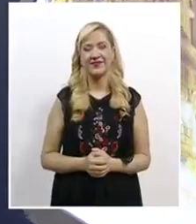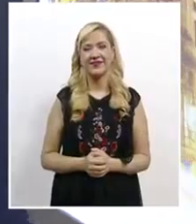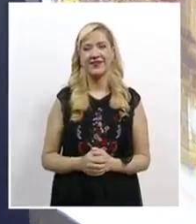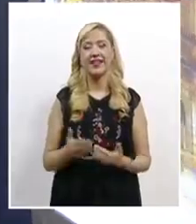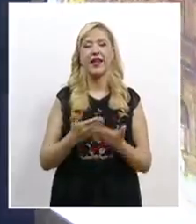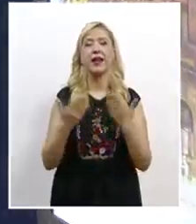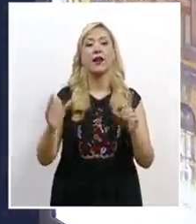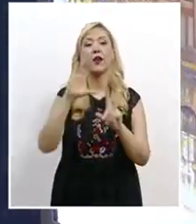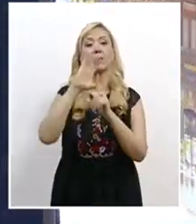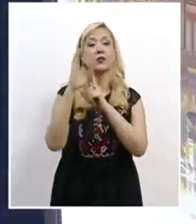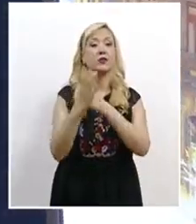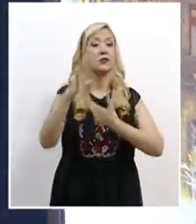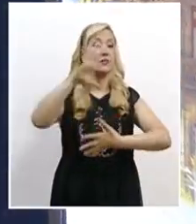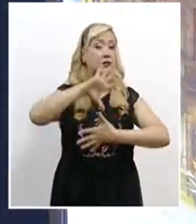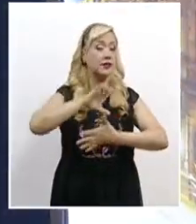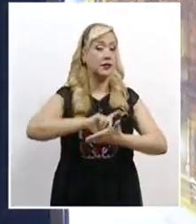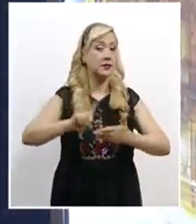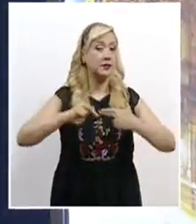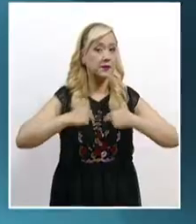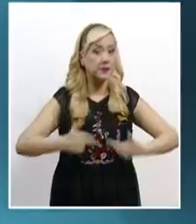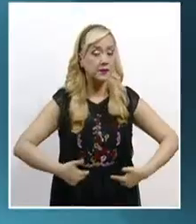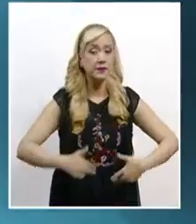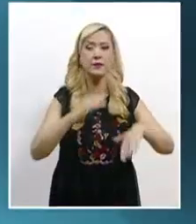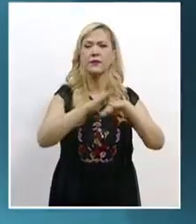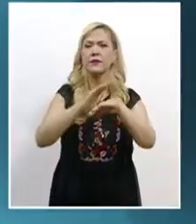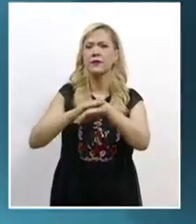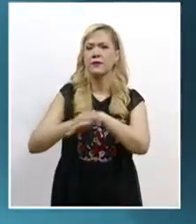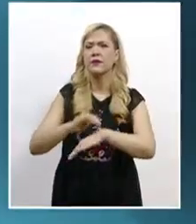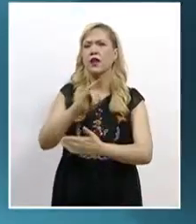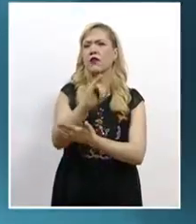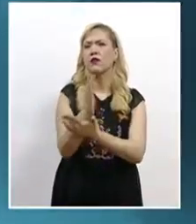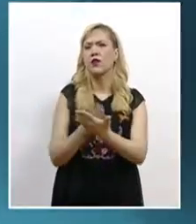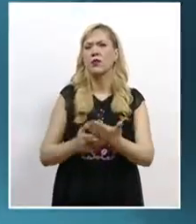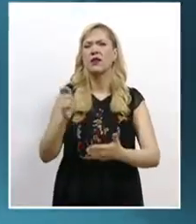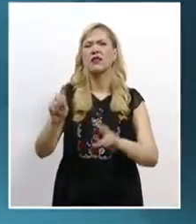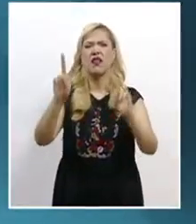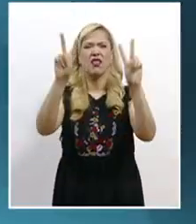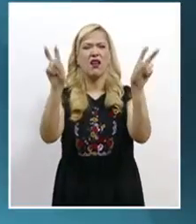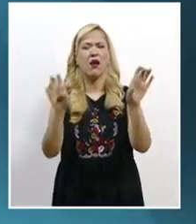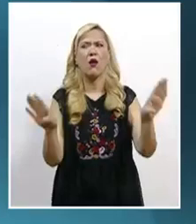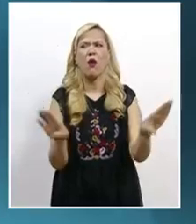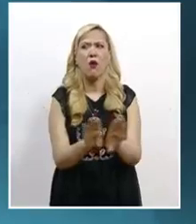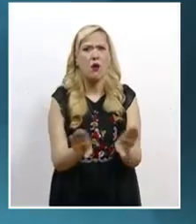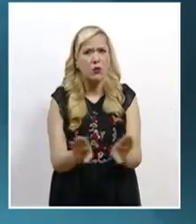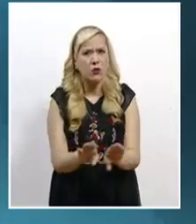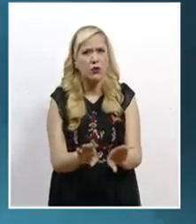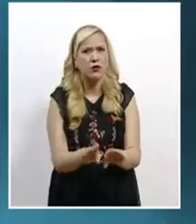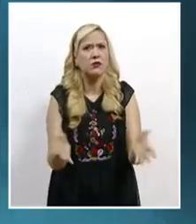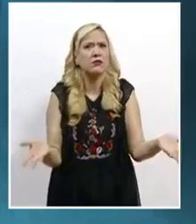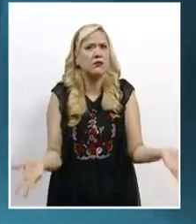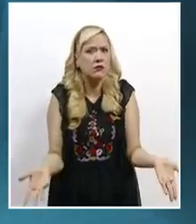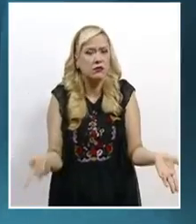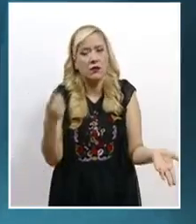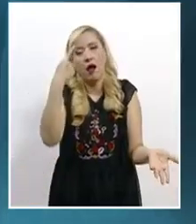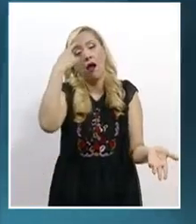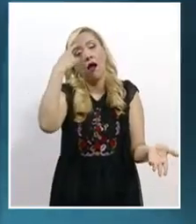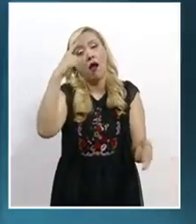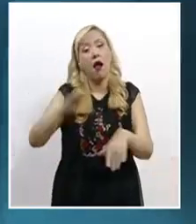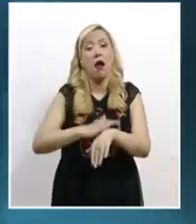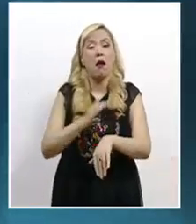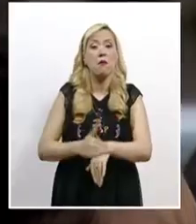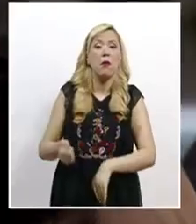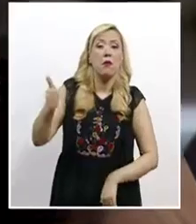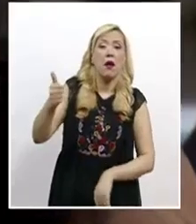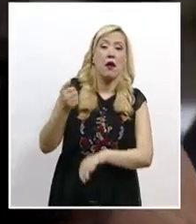La Comisión Interamericana de Derechos Humanos dio a conocer su informe temático sobre el impacto que tuvieron las medidas y estrategias aprobadas por